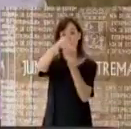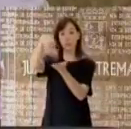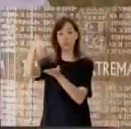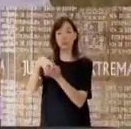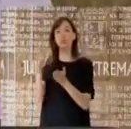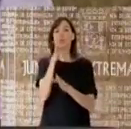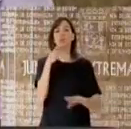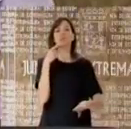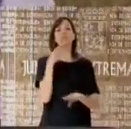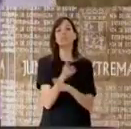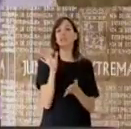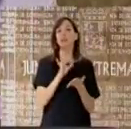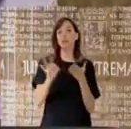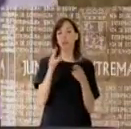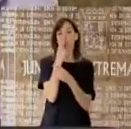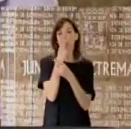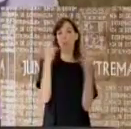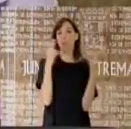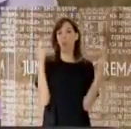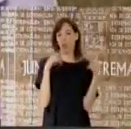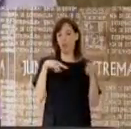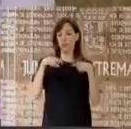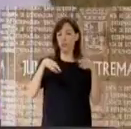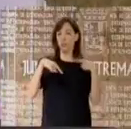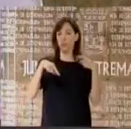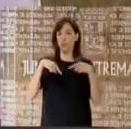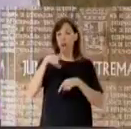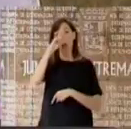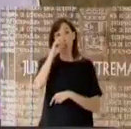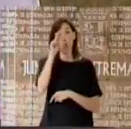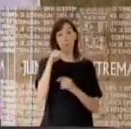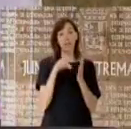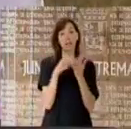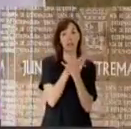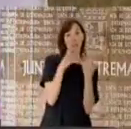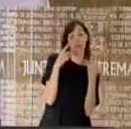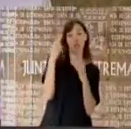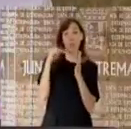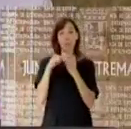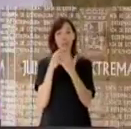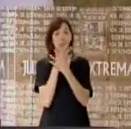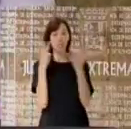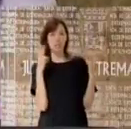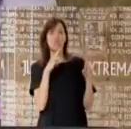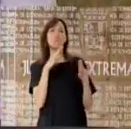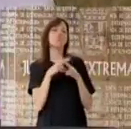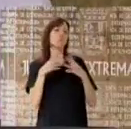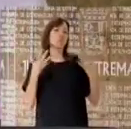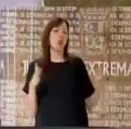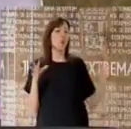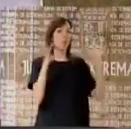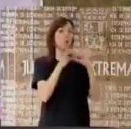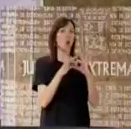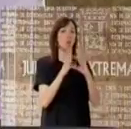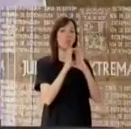obligación de servicio público durante el año 2016 y 2017, que se llaman Unión Bus